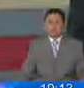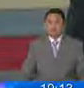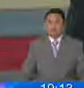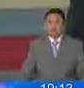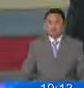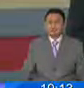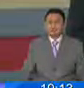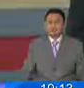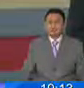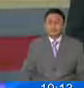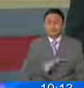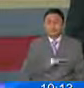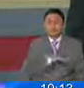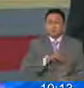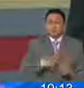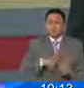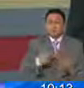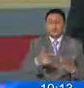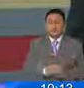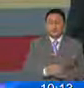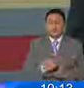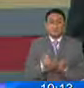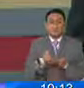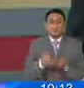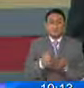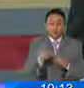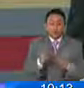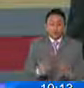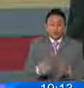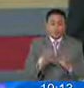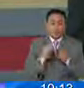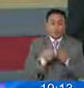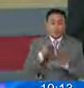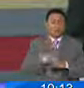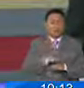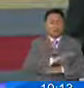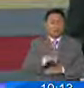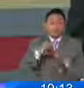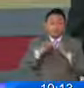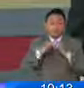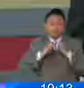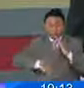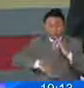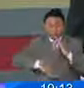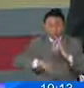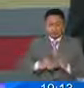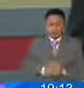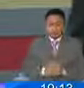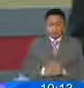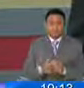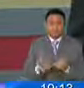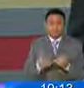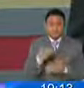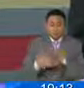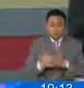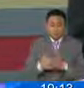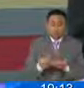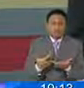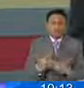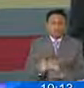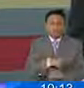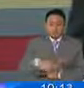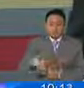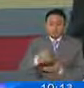El municipio de Quito entregó la ayuda humanitaria a la familia afectada por el colapso de una casa patrimonial. El siguiente proceso será proporcionar